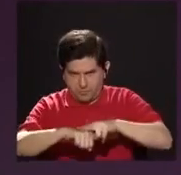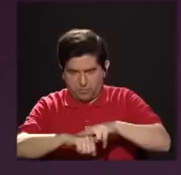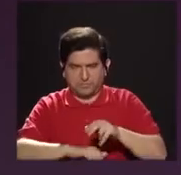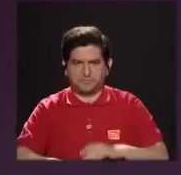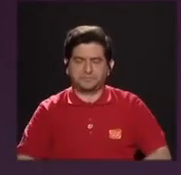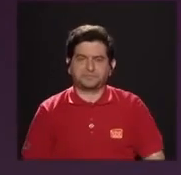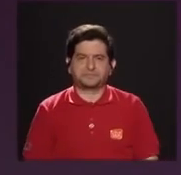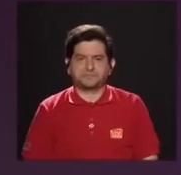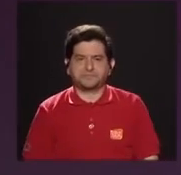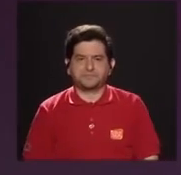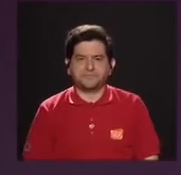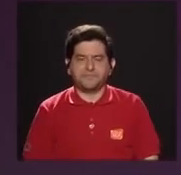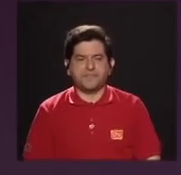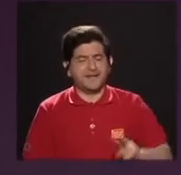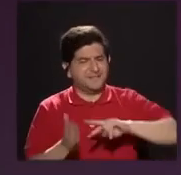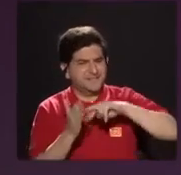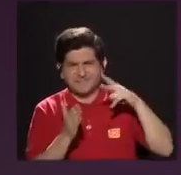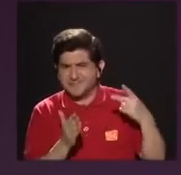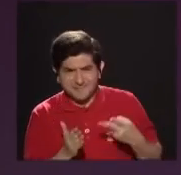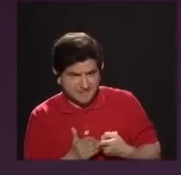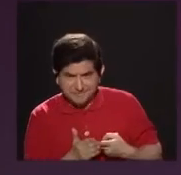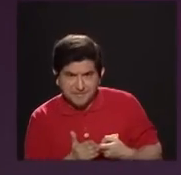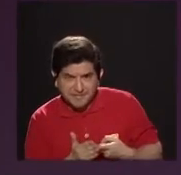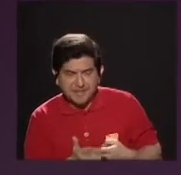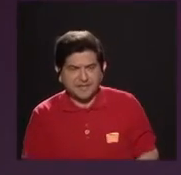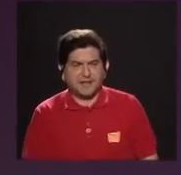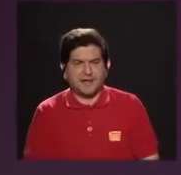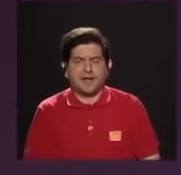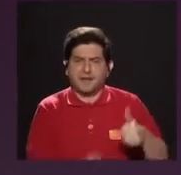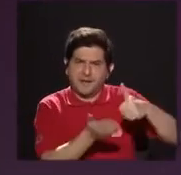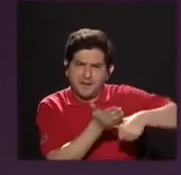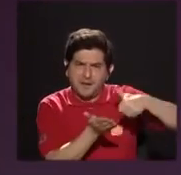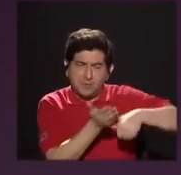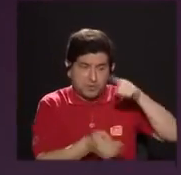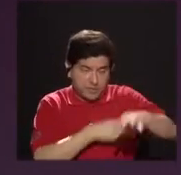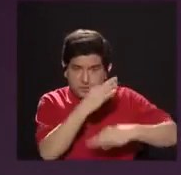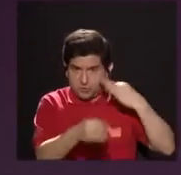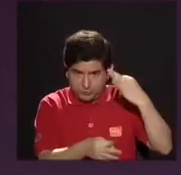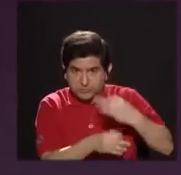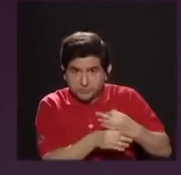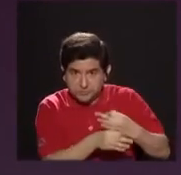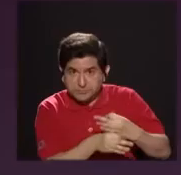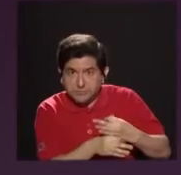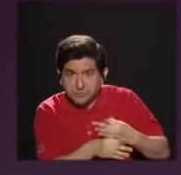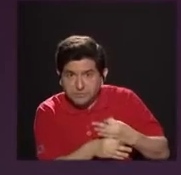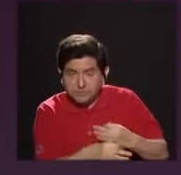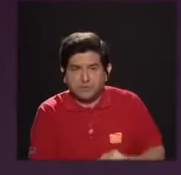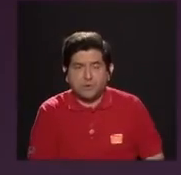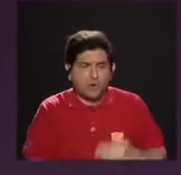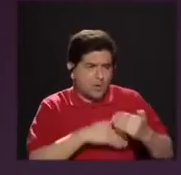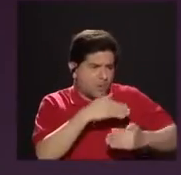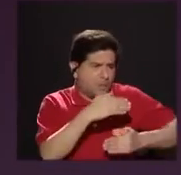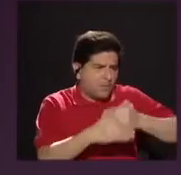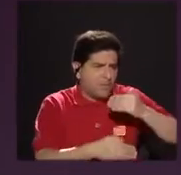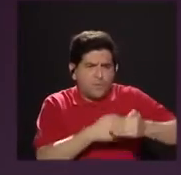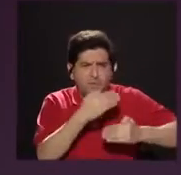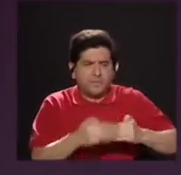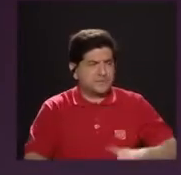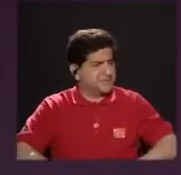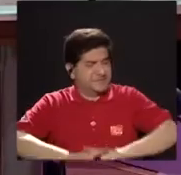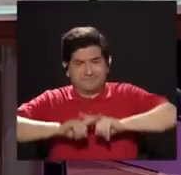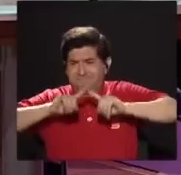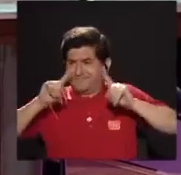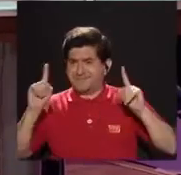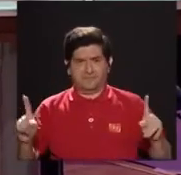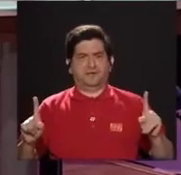Entonces, cuando se trata de una elección de esta naturaleza, con procesos tan